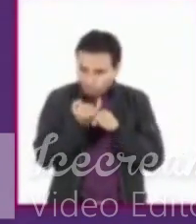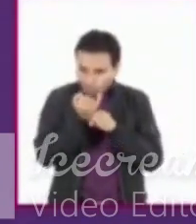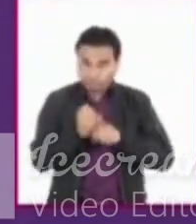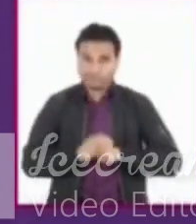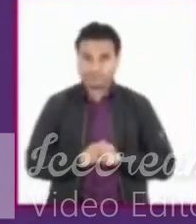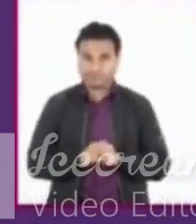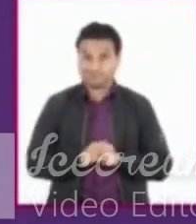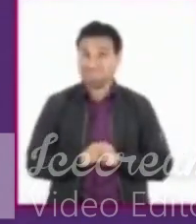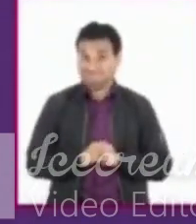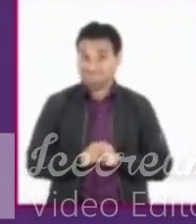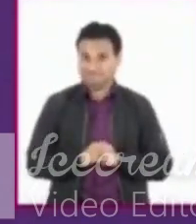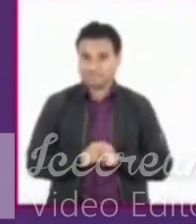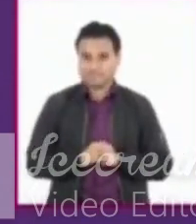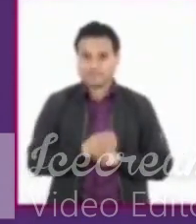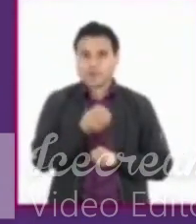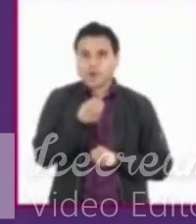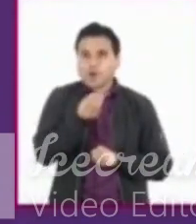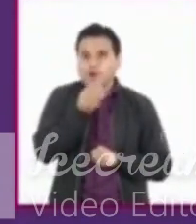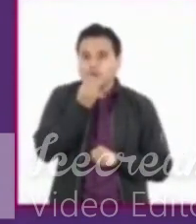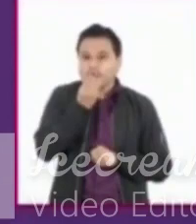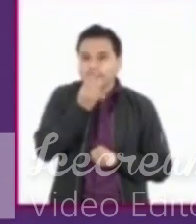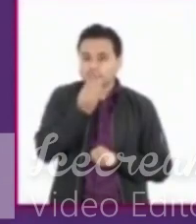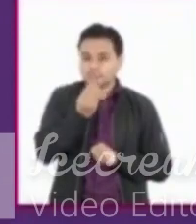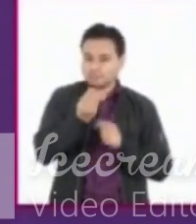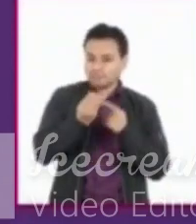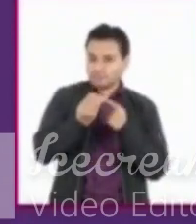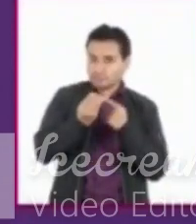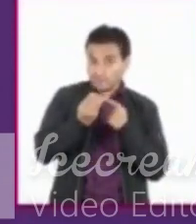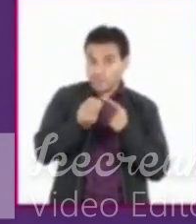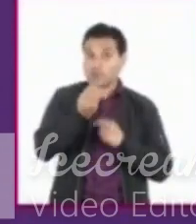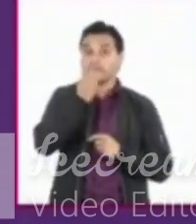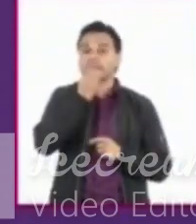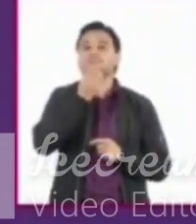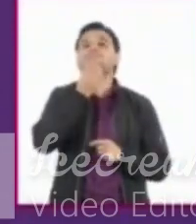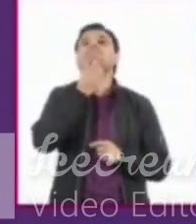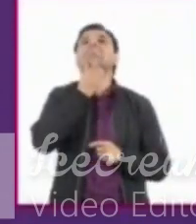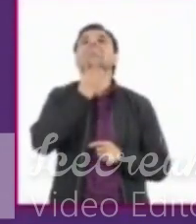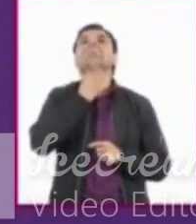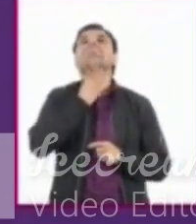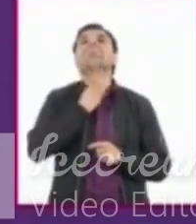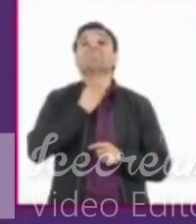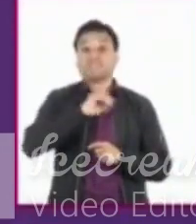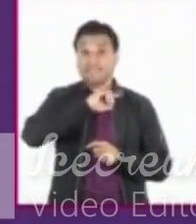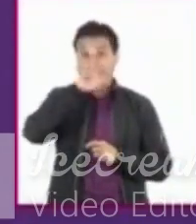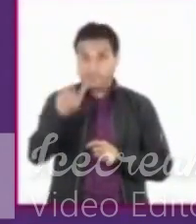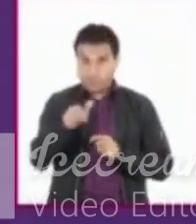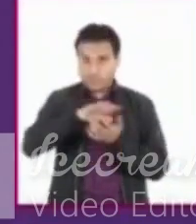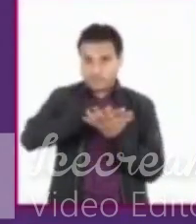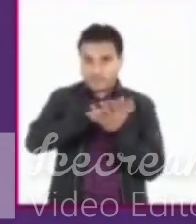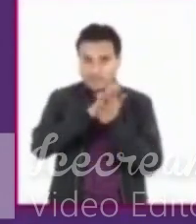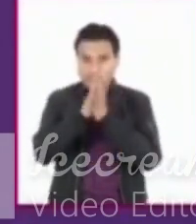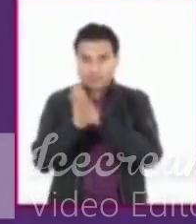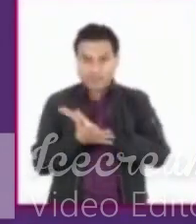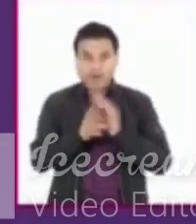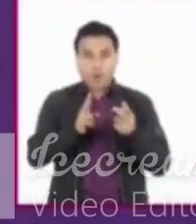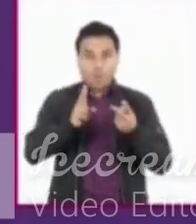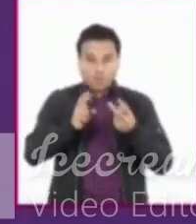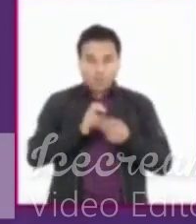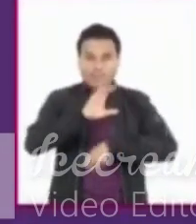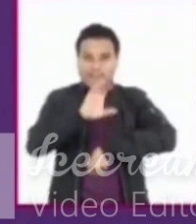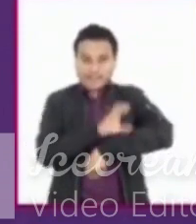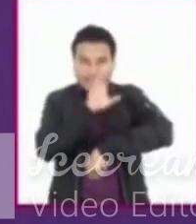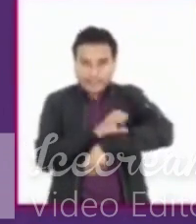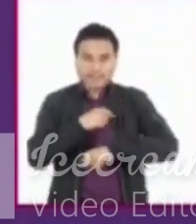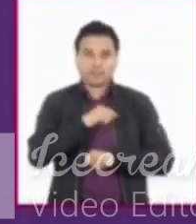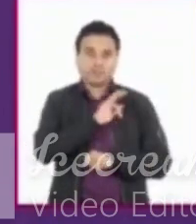Como la que ocurre al alimentarnos. Los nutrimentos se transforman y nos proporcionan la energía que necesitamos para caminar, estudiar, jugar